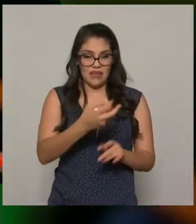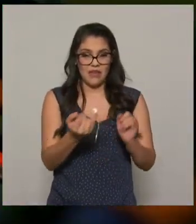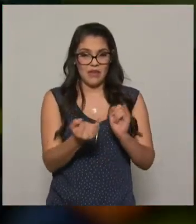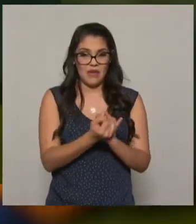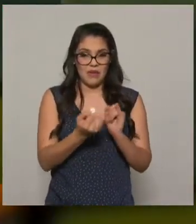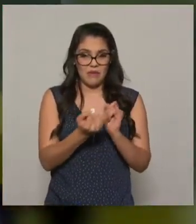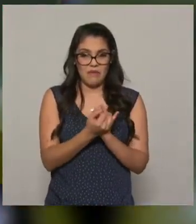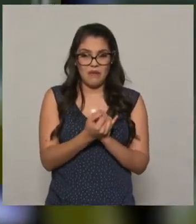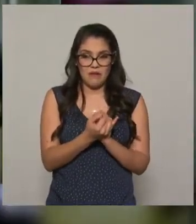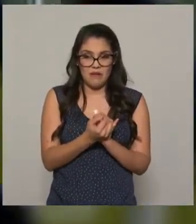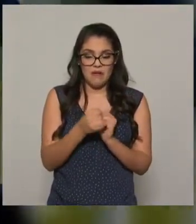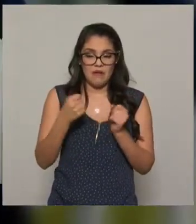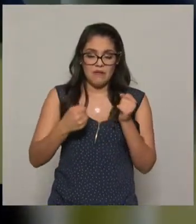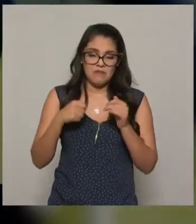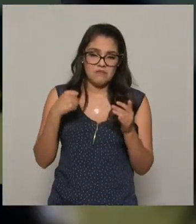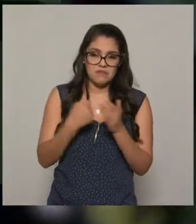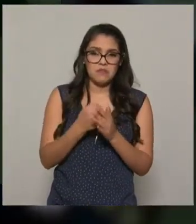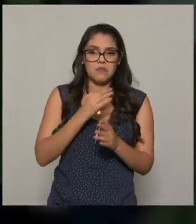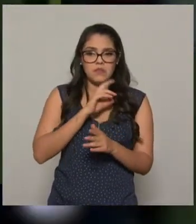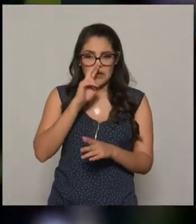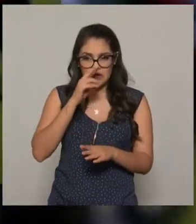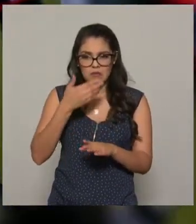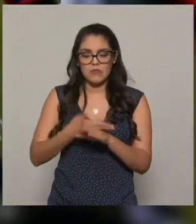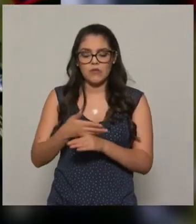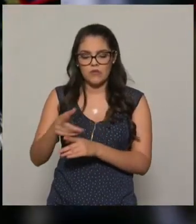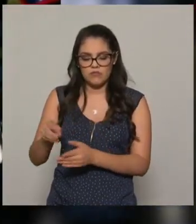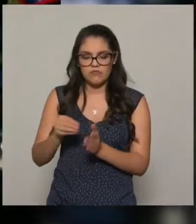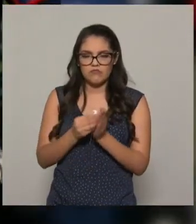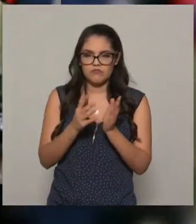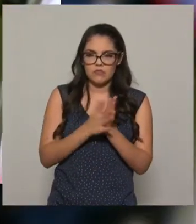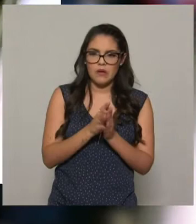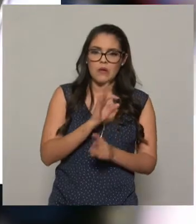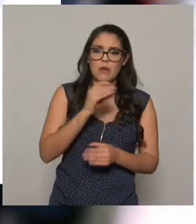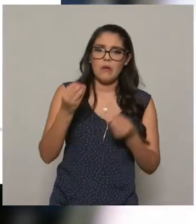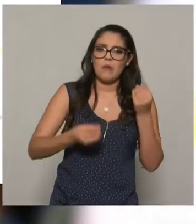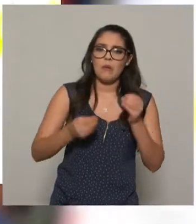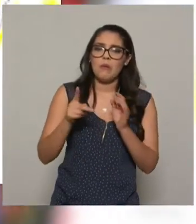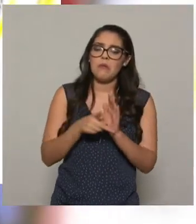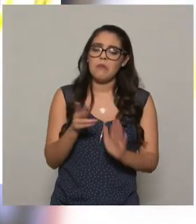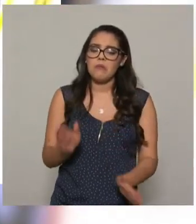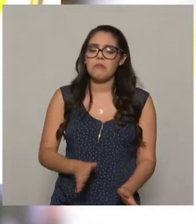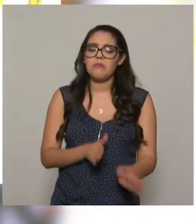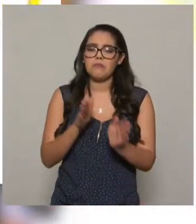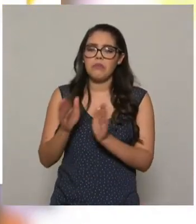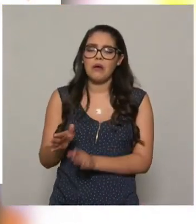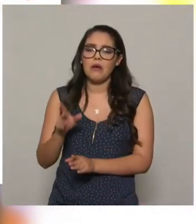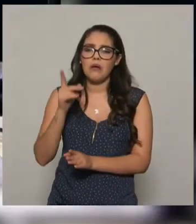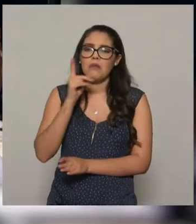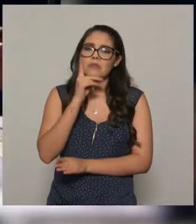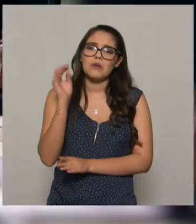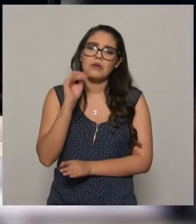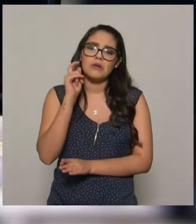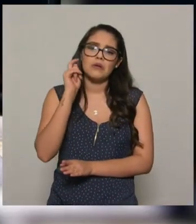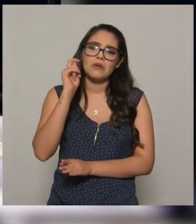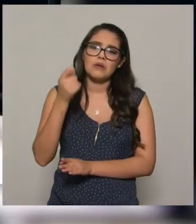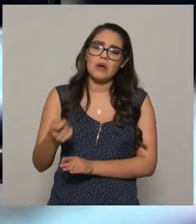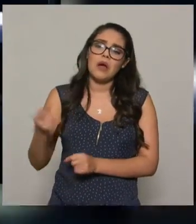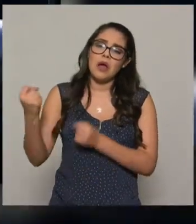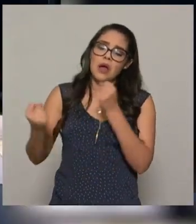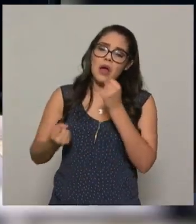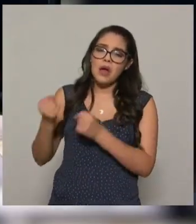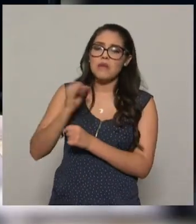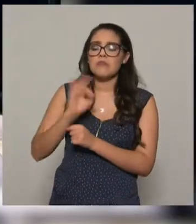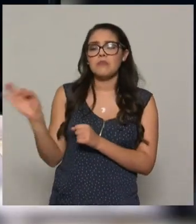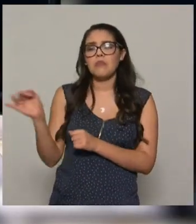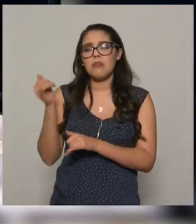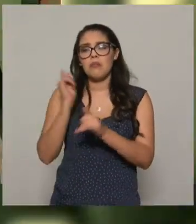se puede documentar la responsabilidad del sujeto, al final los jueces lo reclasifican y de un homicidio doloso, porque el conductor viene en estado